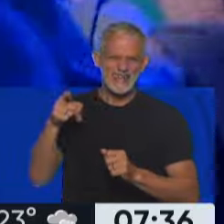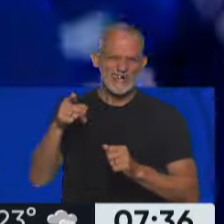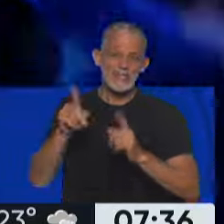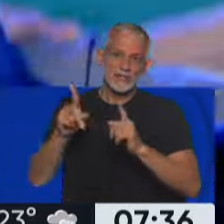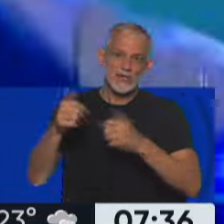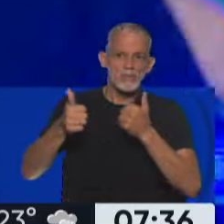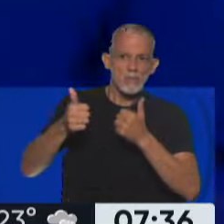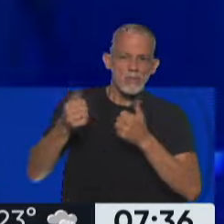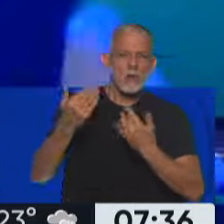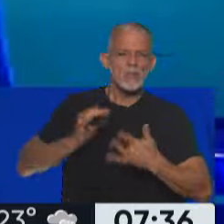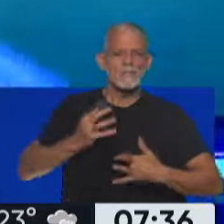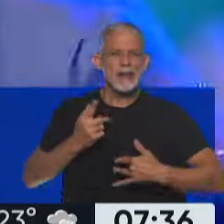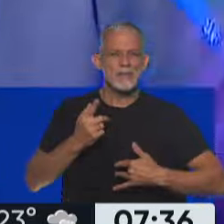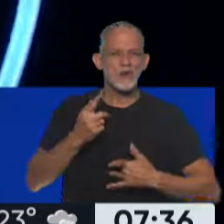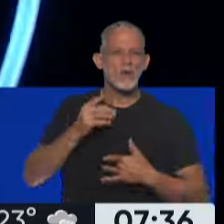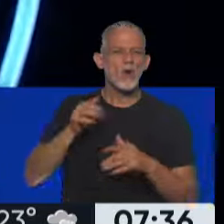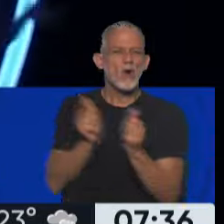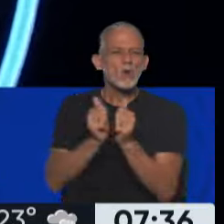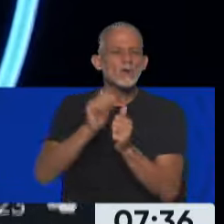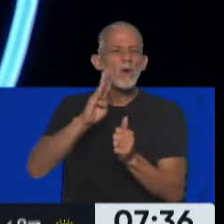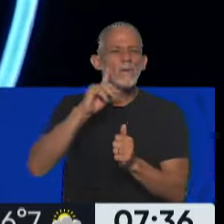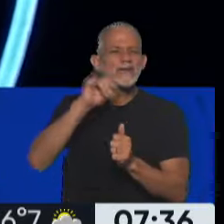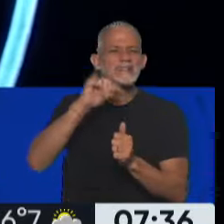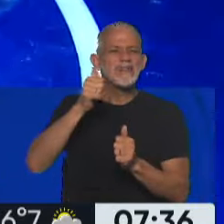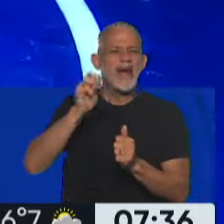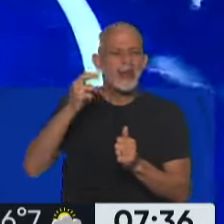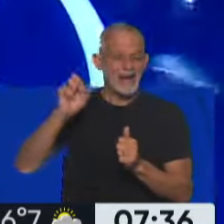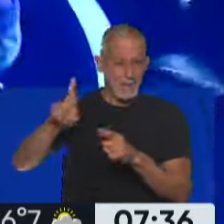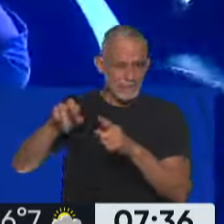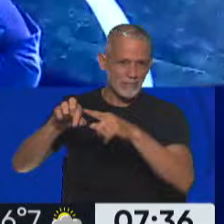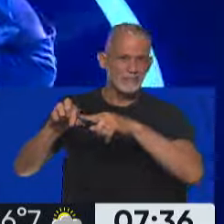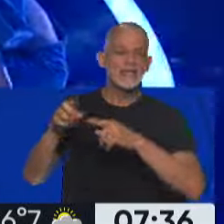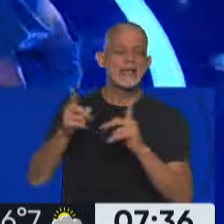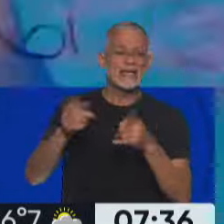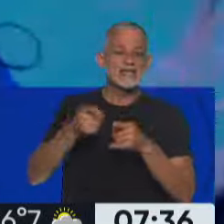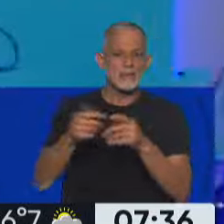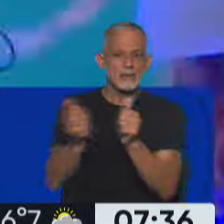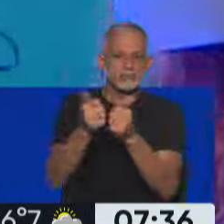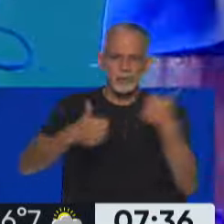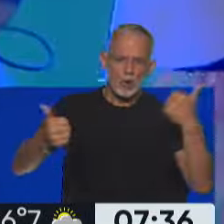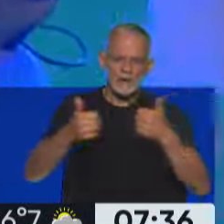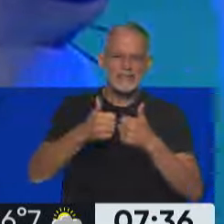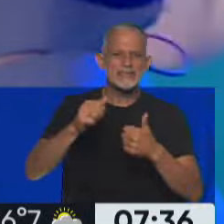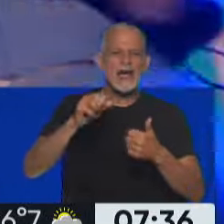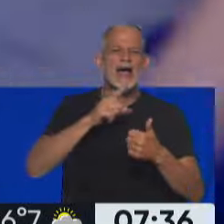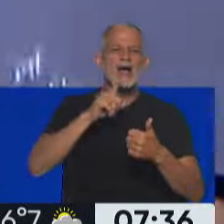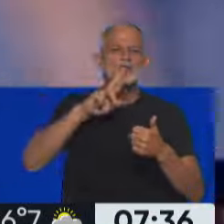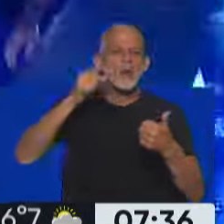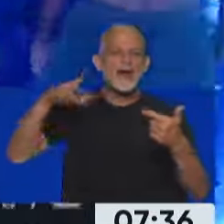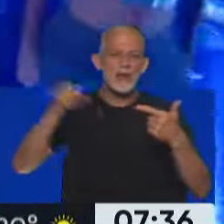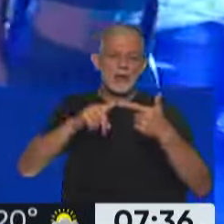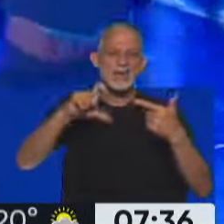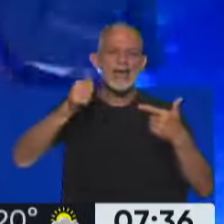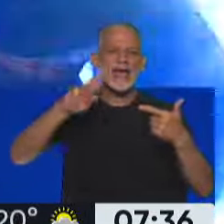por la Bizarrap Session número 58 que hizo con el amigo Bizarrap. Y también va a competir con Tranqui Funky de Trueno y sí, con Karol G, uno